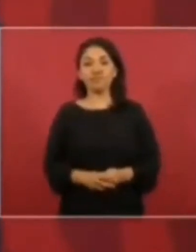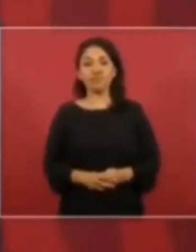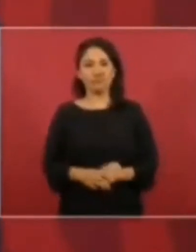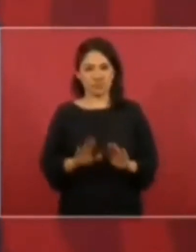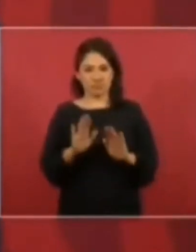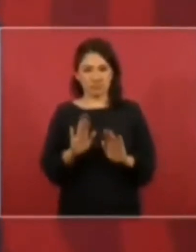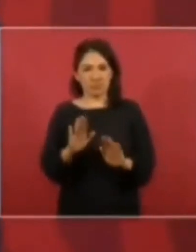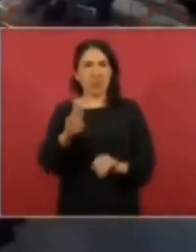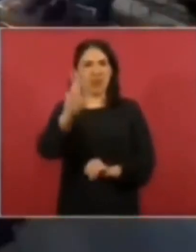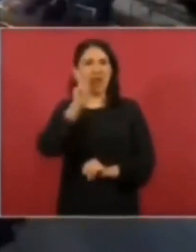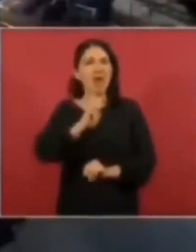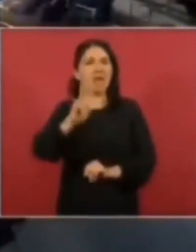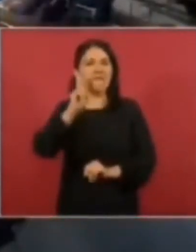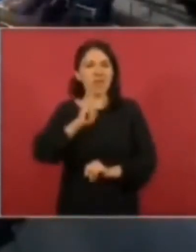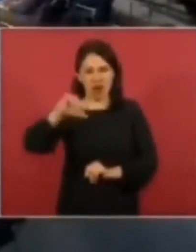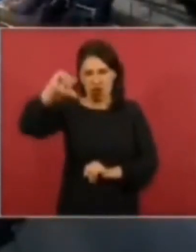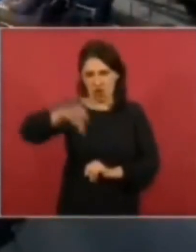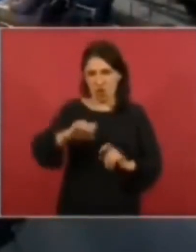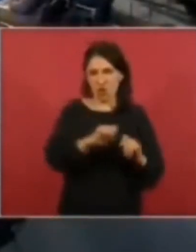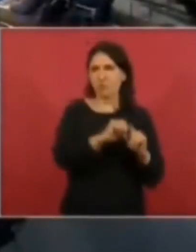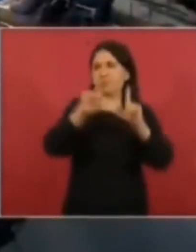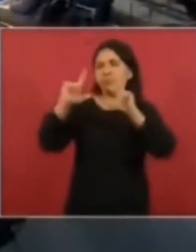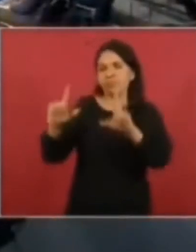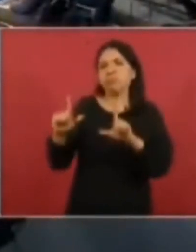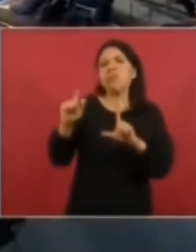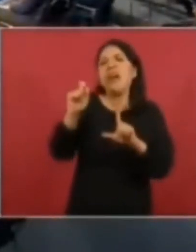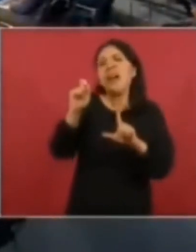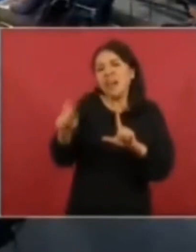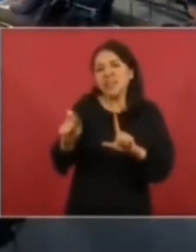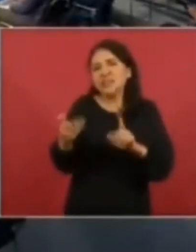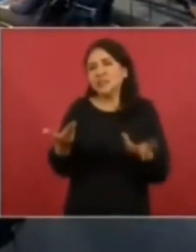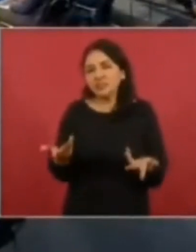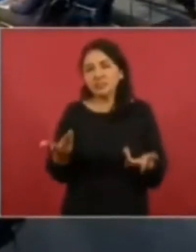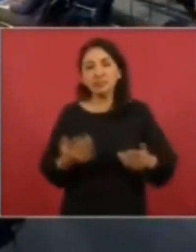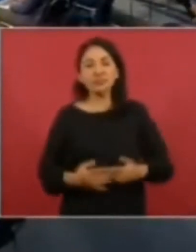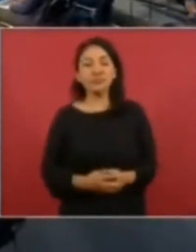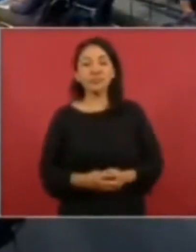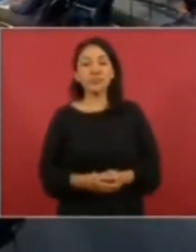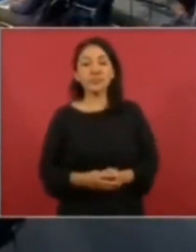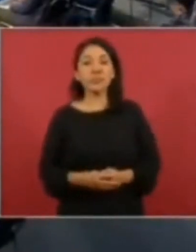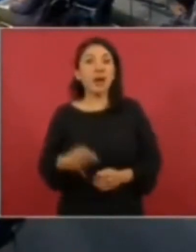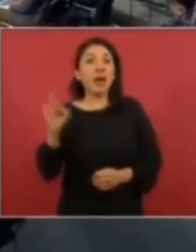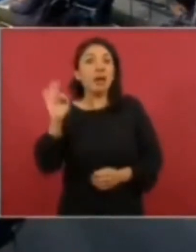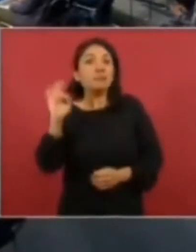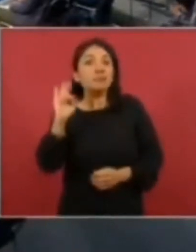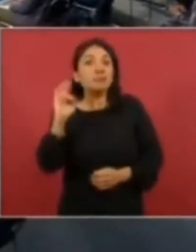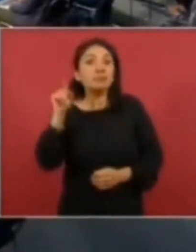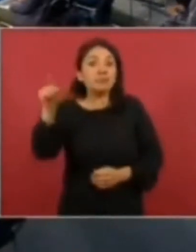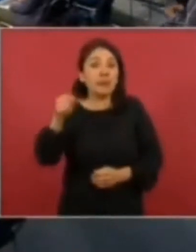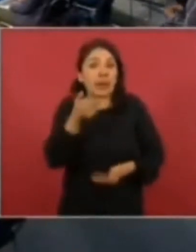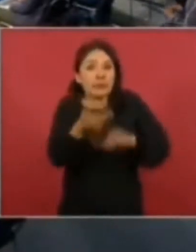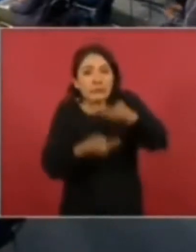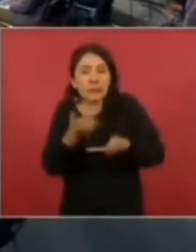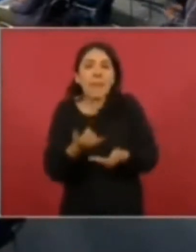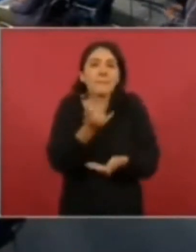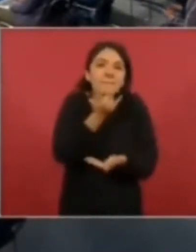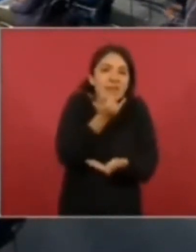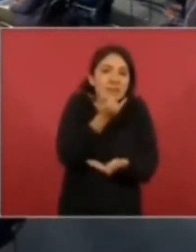A ver si hoy pongo primera plana, a ver si hay un... porque a lo mejor ofrecen